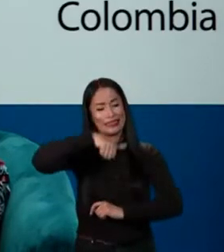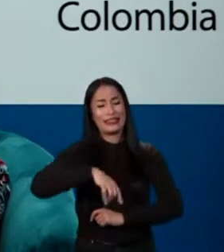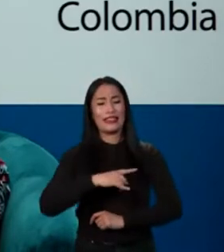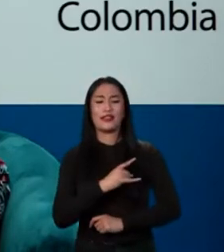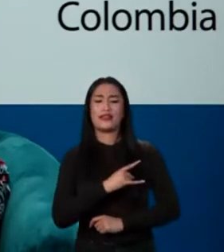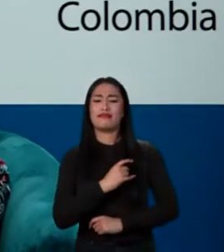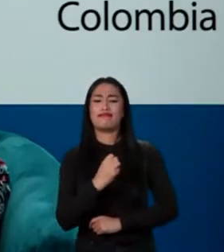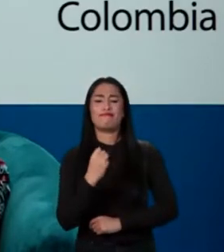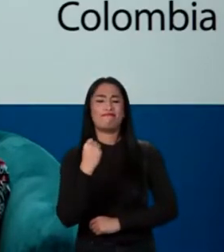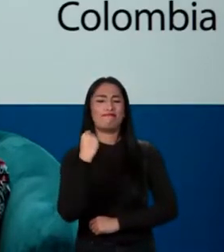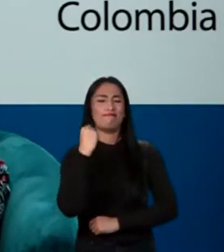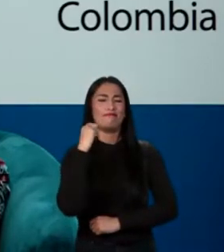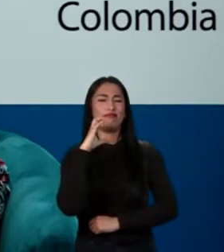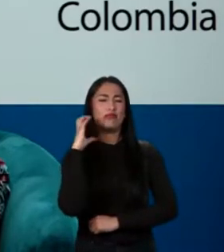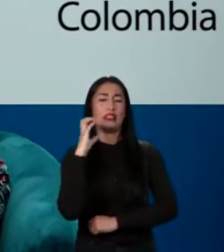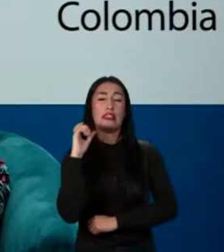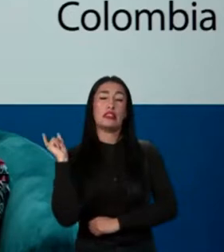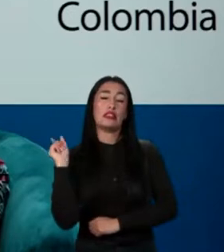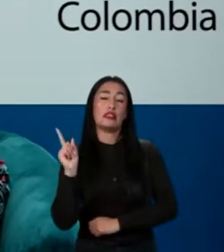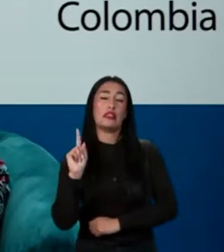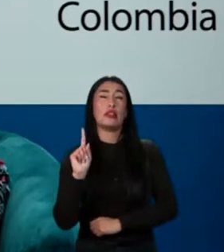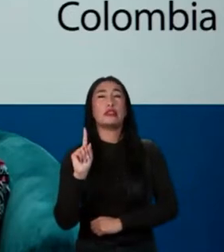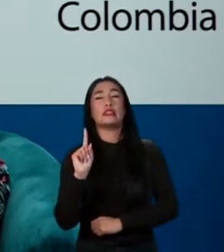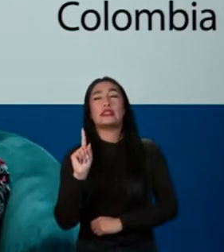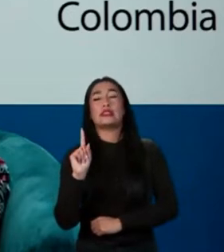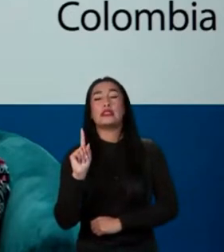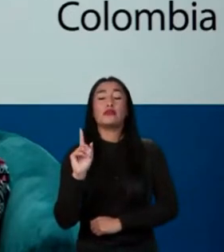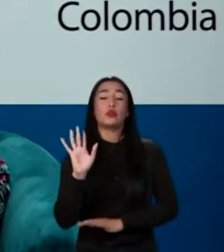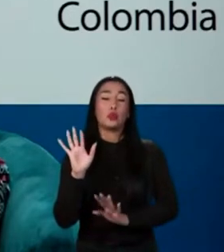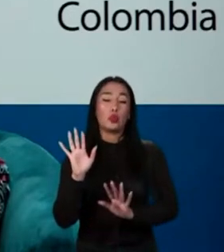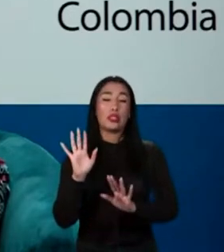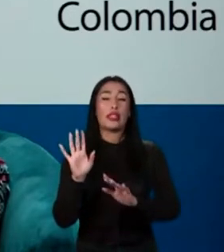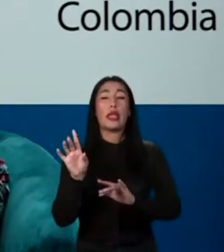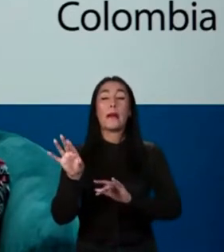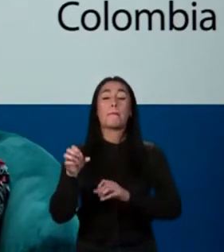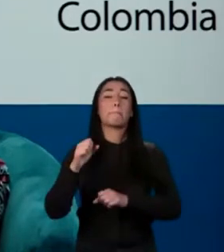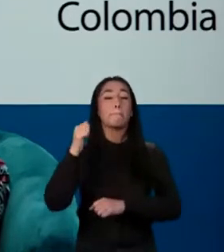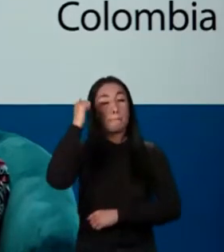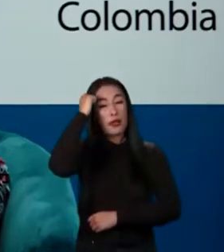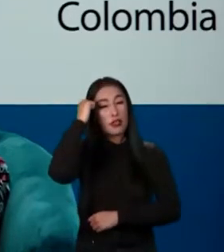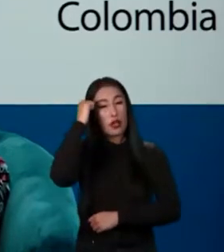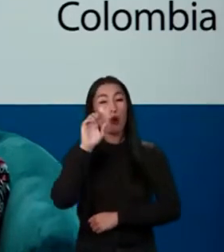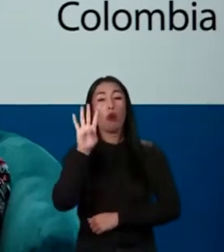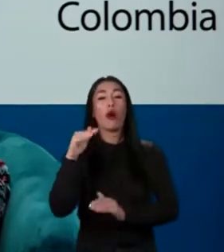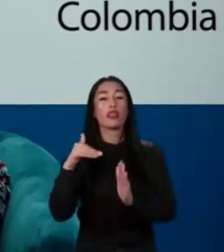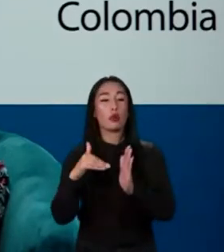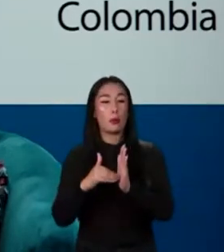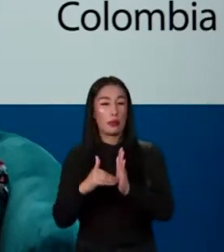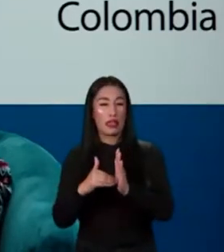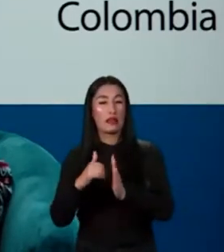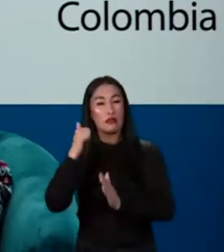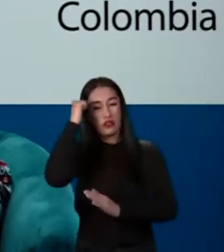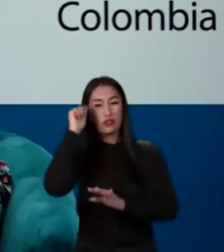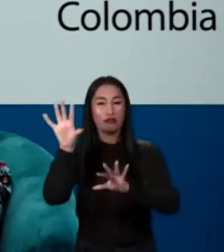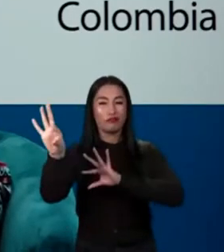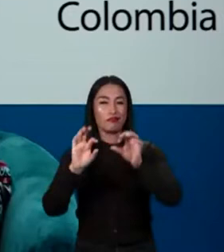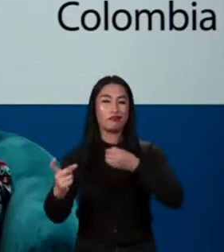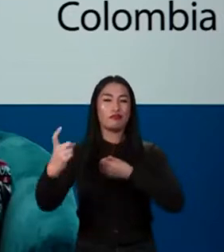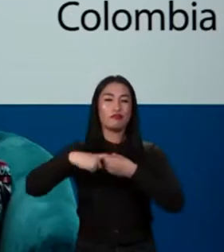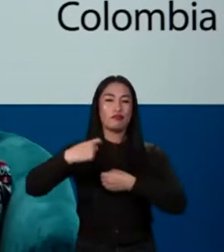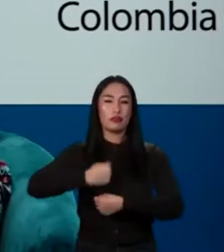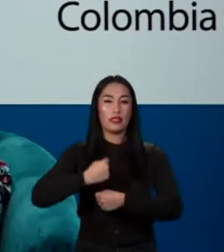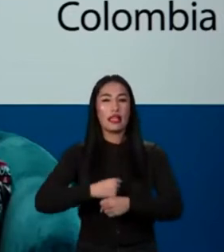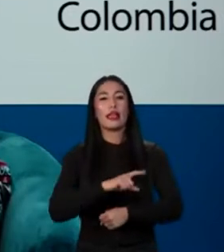de más de 4.000 profesores de nueve sedes 60.000 estudiantes